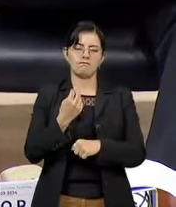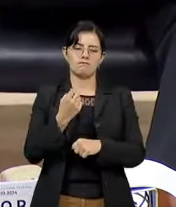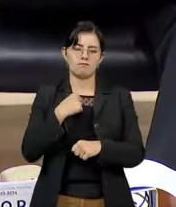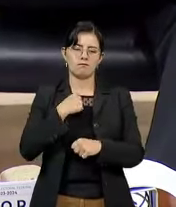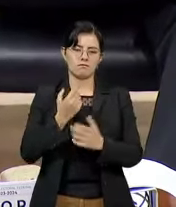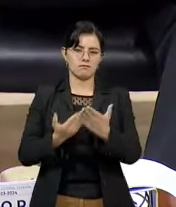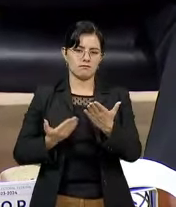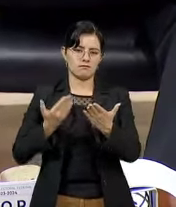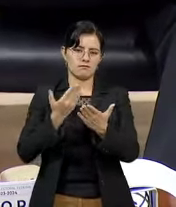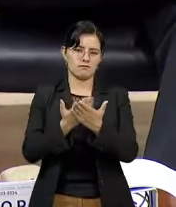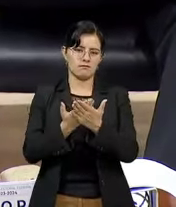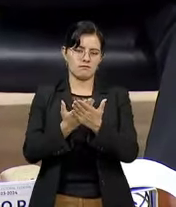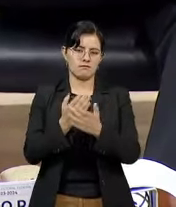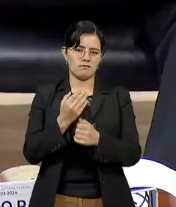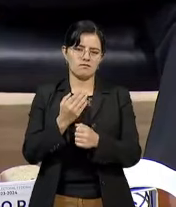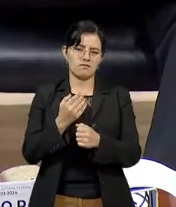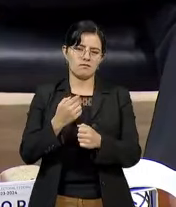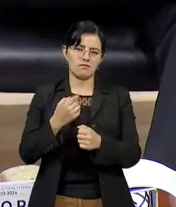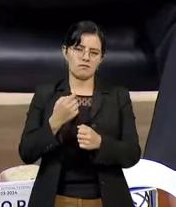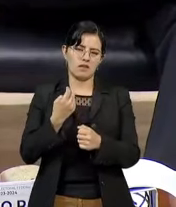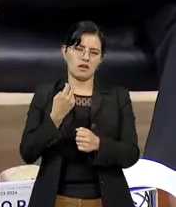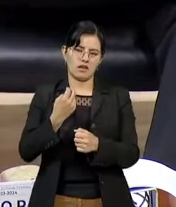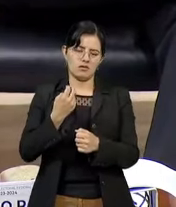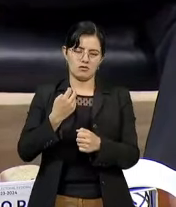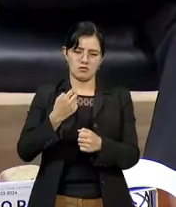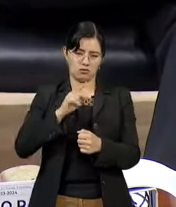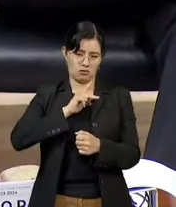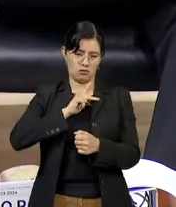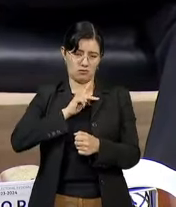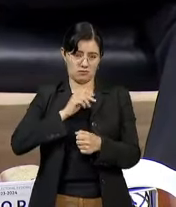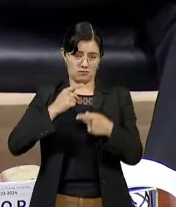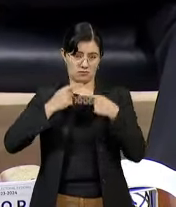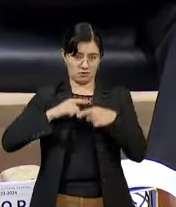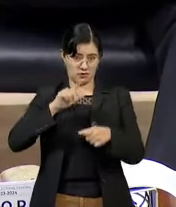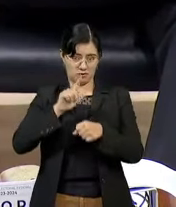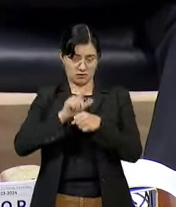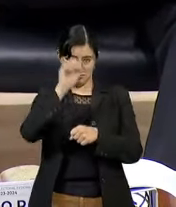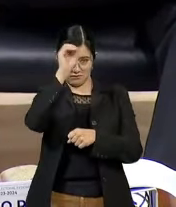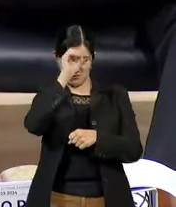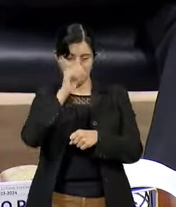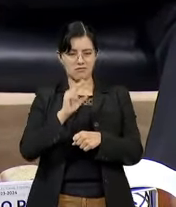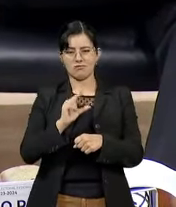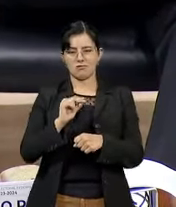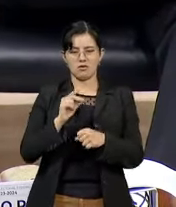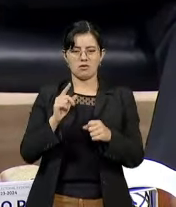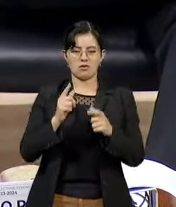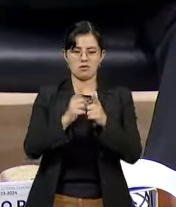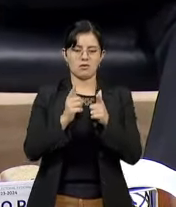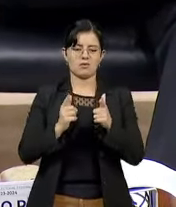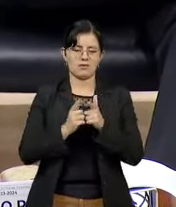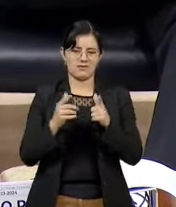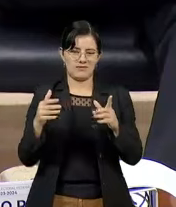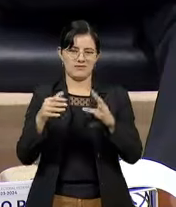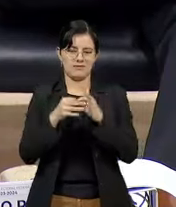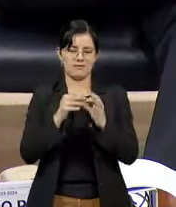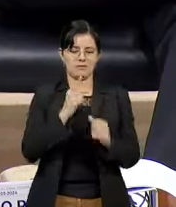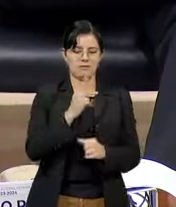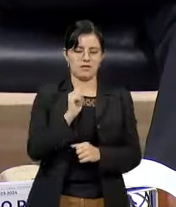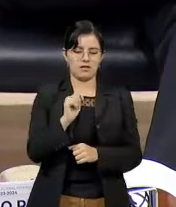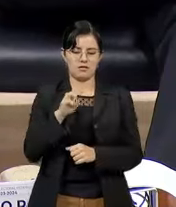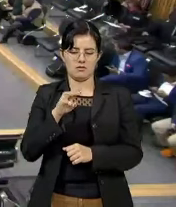planteando estamos planteando es una posición personal es una posición de la coalición morena PT y